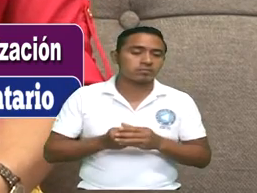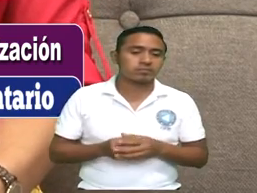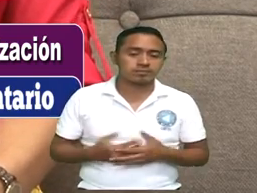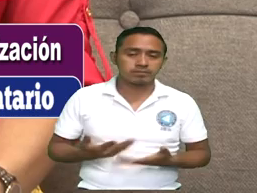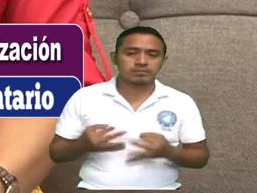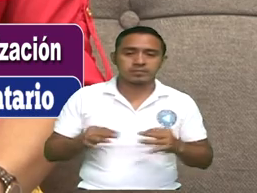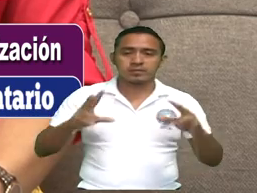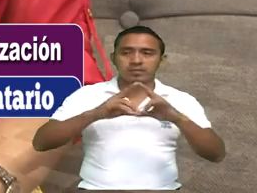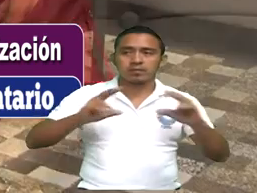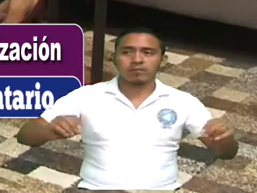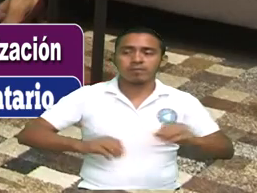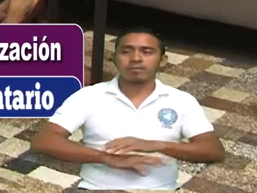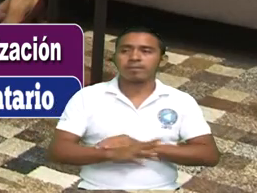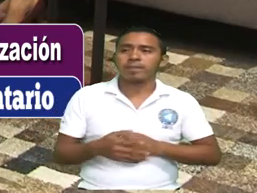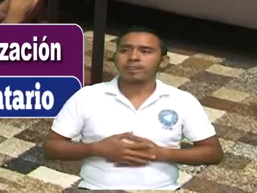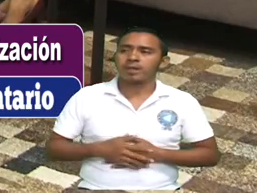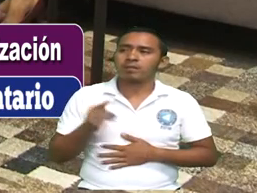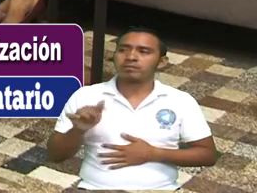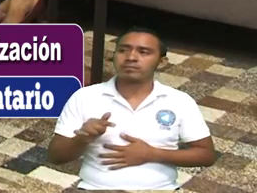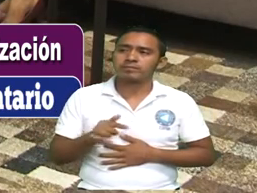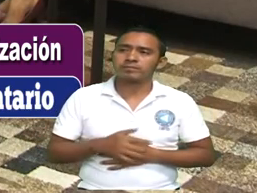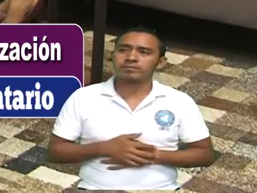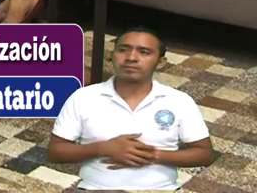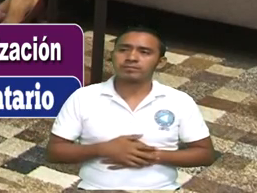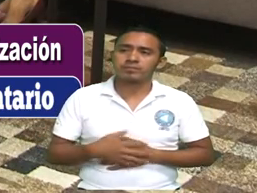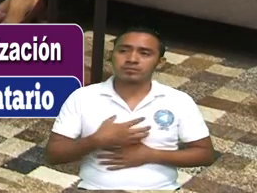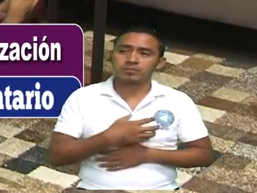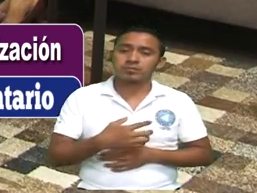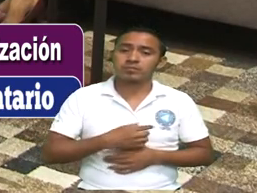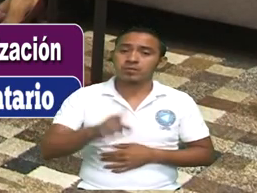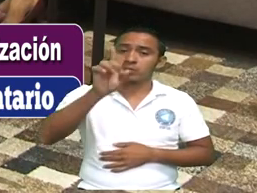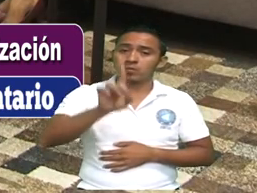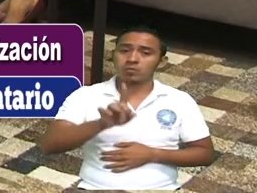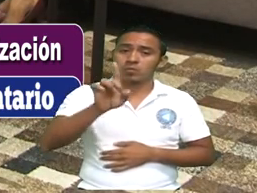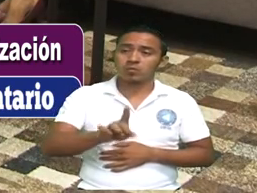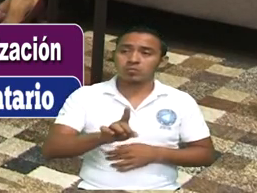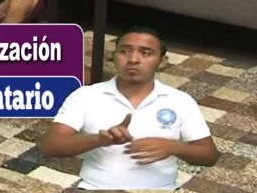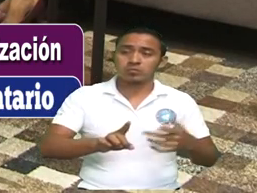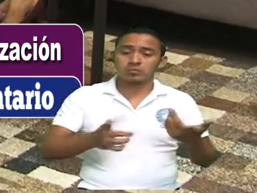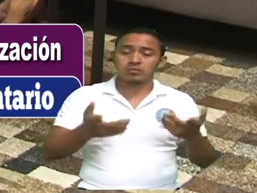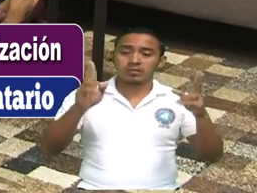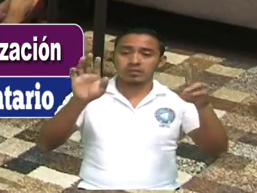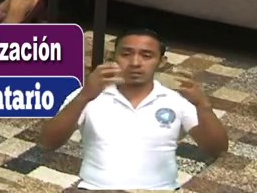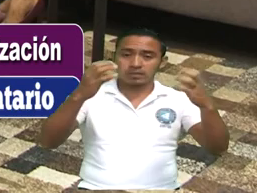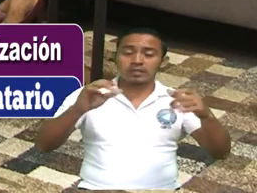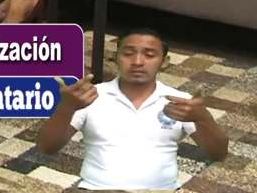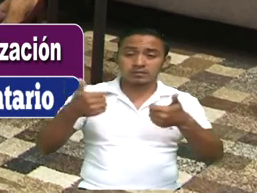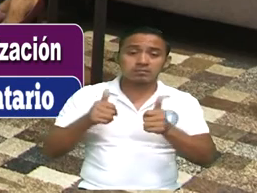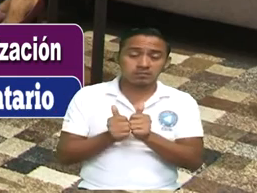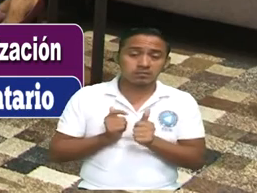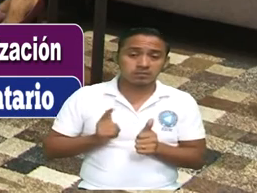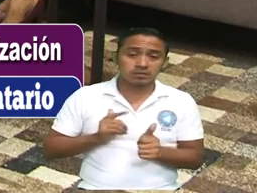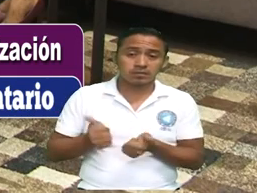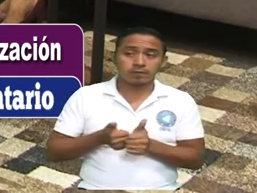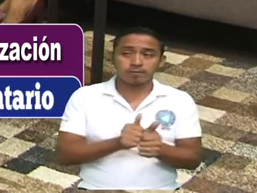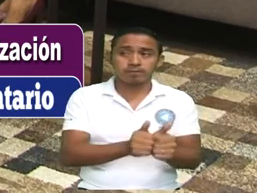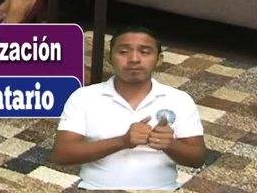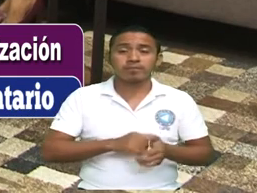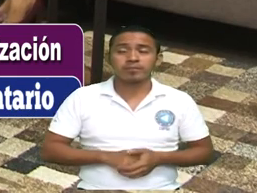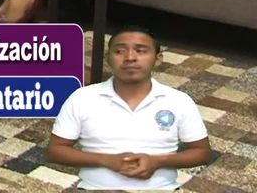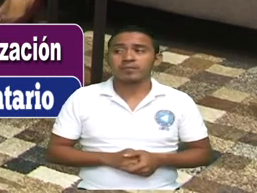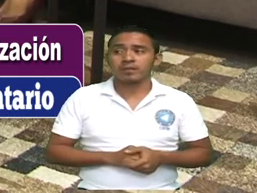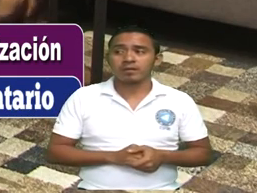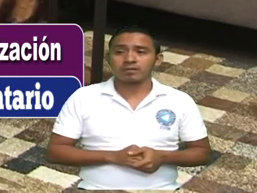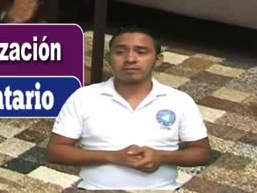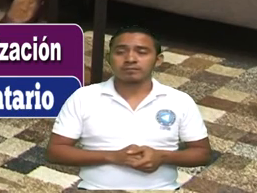este país. Y entiendo que esto viene desde una asignatura donde hay acompañamiento al estudiante, ¿no? Sí, hay